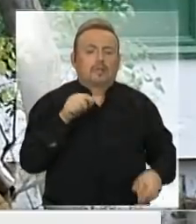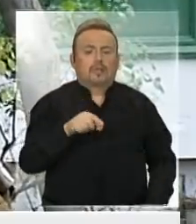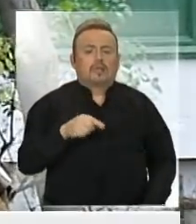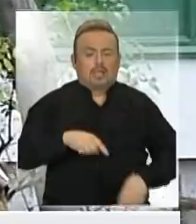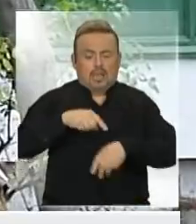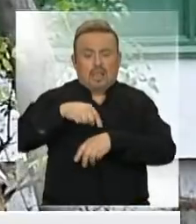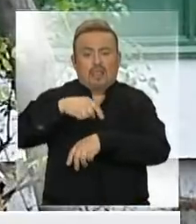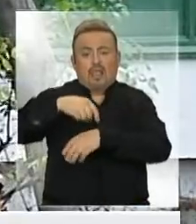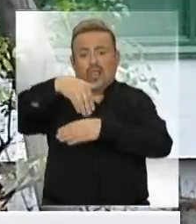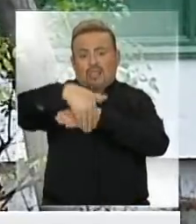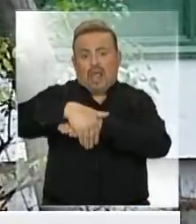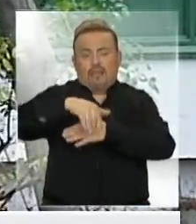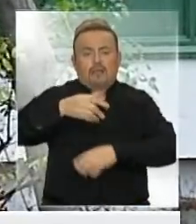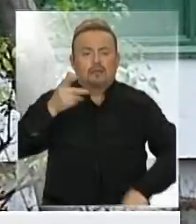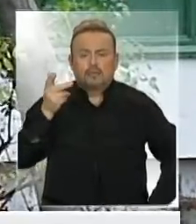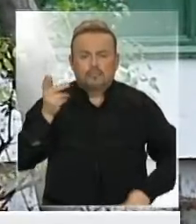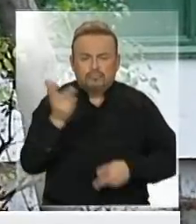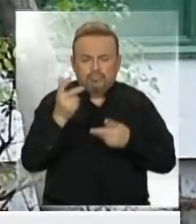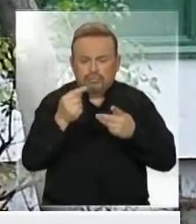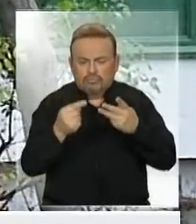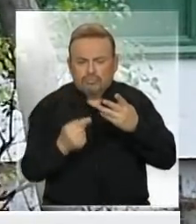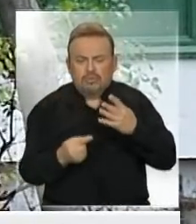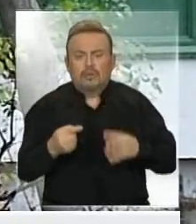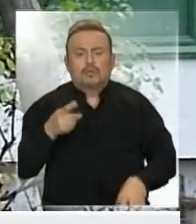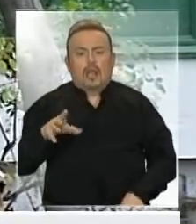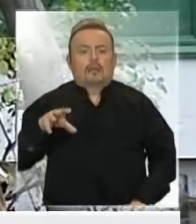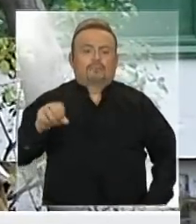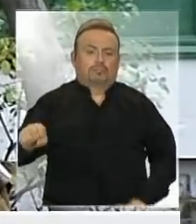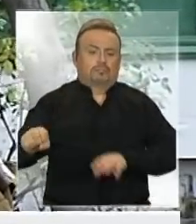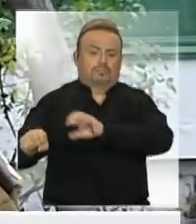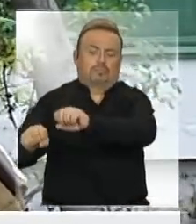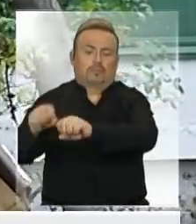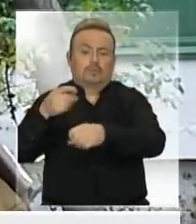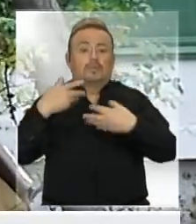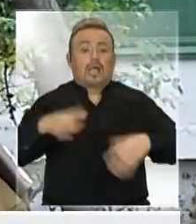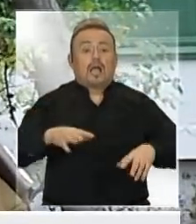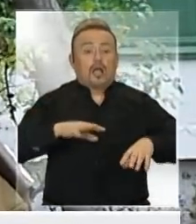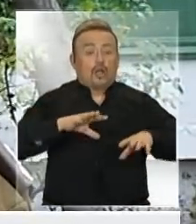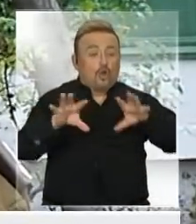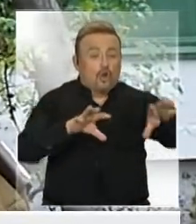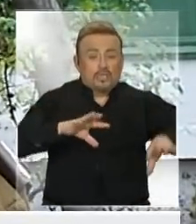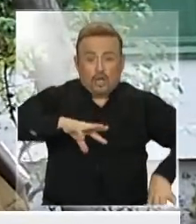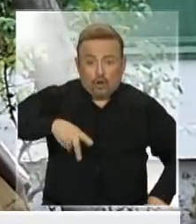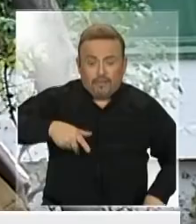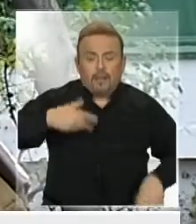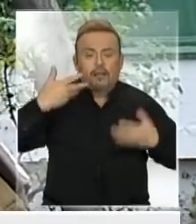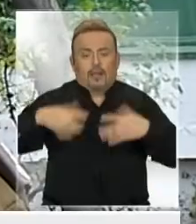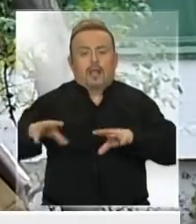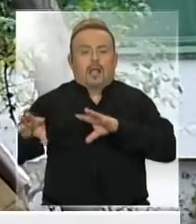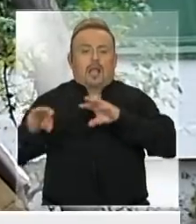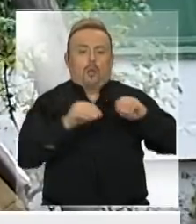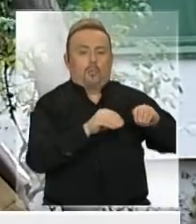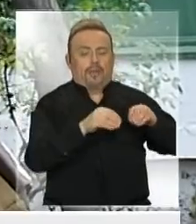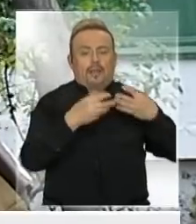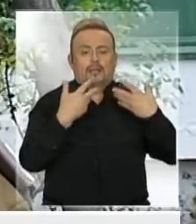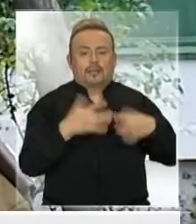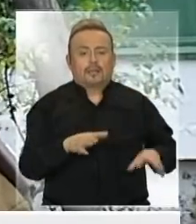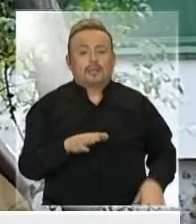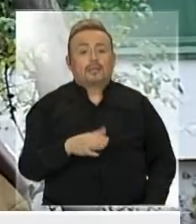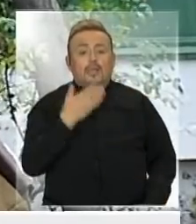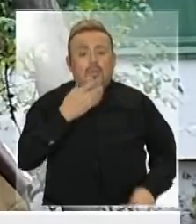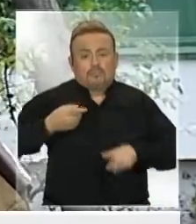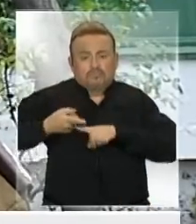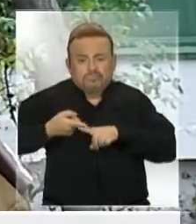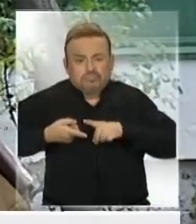horas de la tarde. Y se pudo además recuperar las especies sustraídas y las armas blancas utilizadas